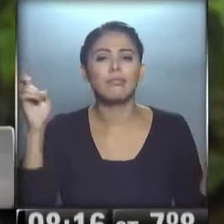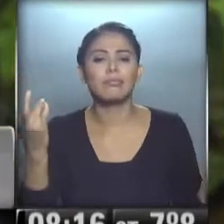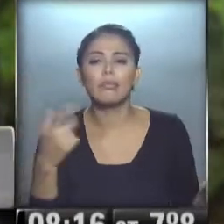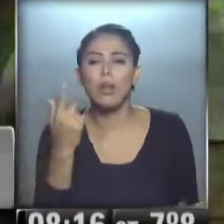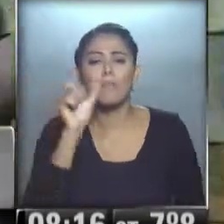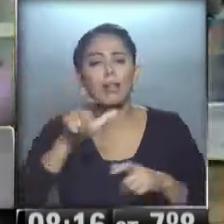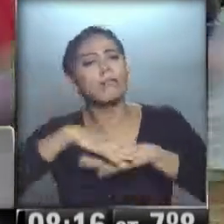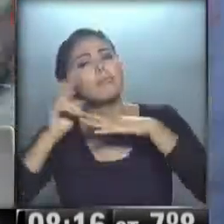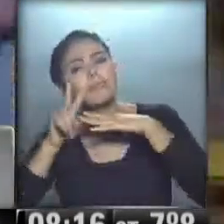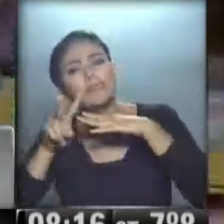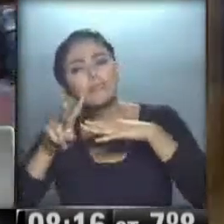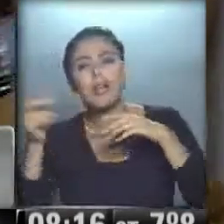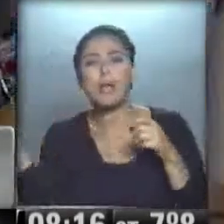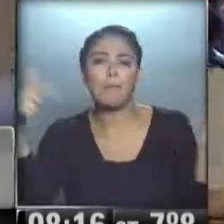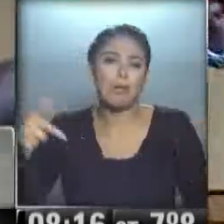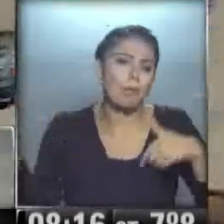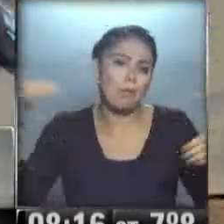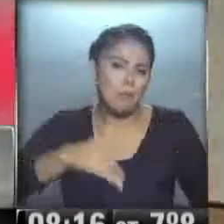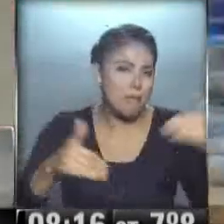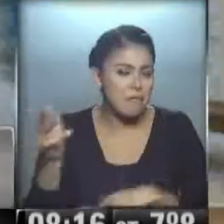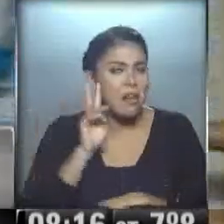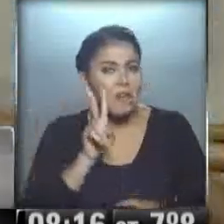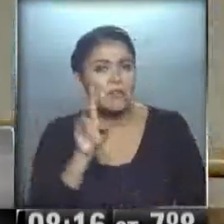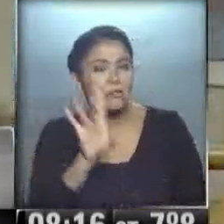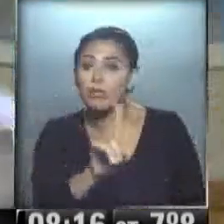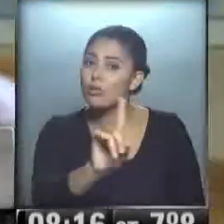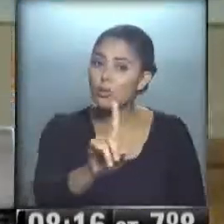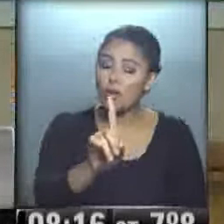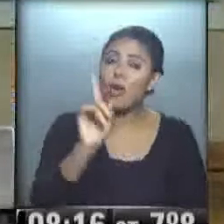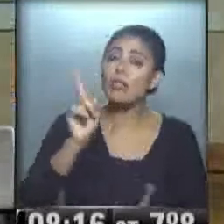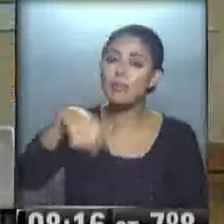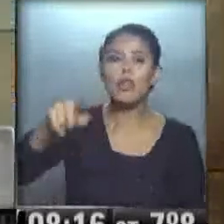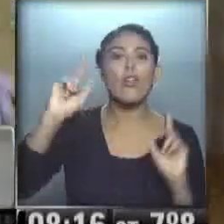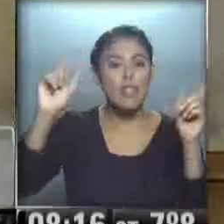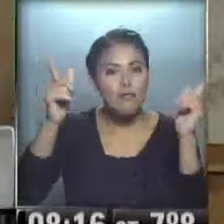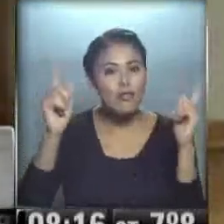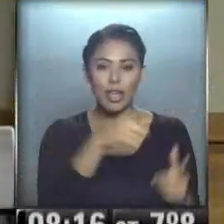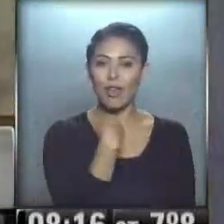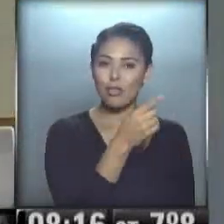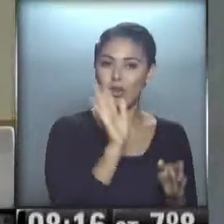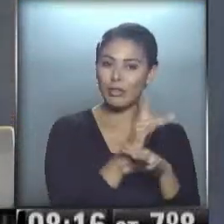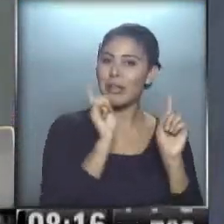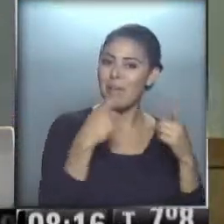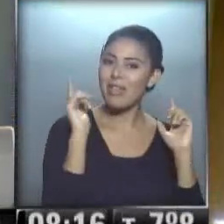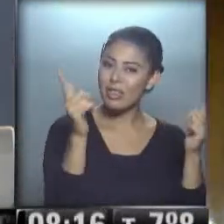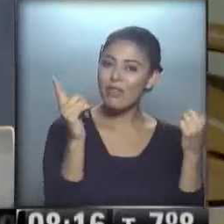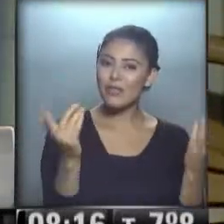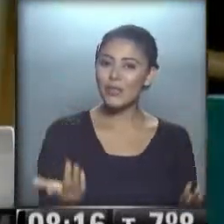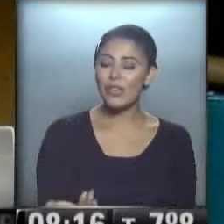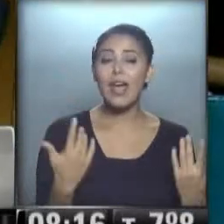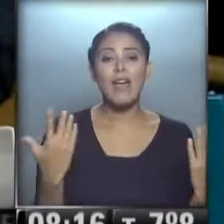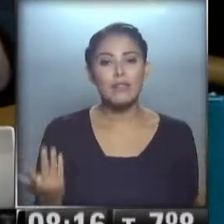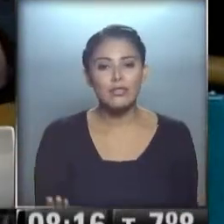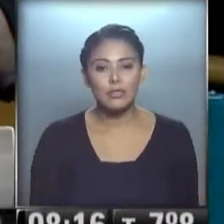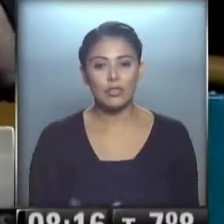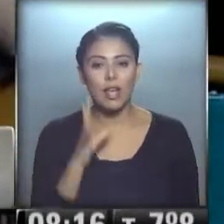los espectadores fluyen, vienen a ver el espectáculo, sino que además disfrutan y disfrutamos nosotros. Y entonces se produce ese